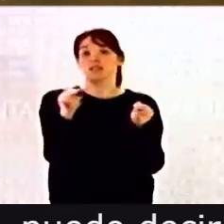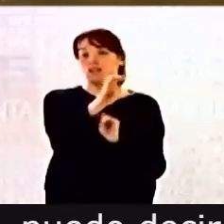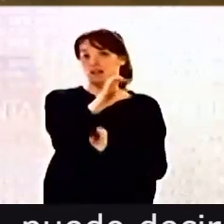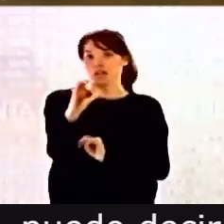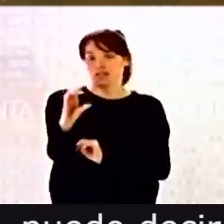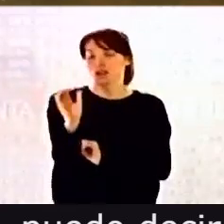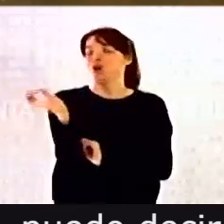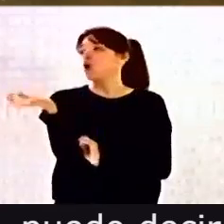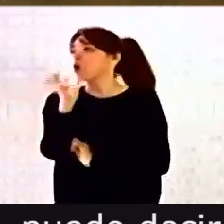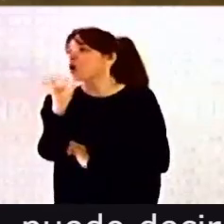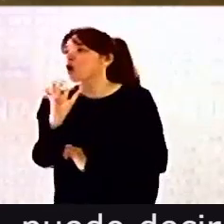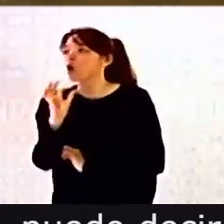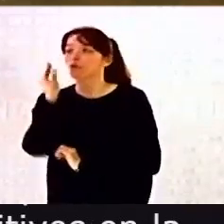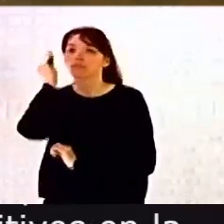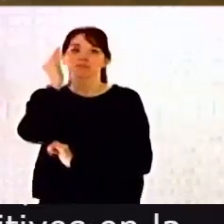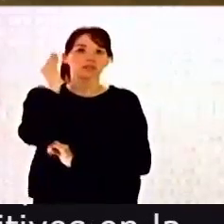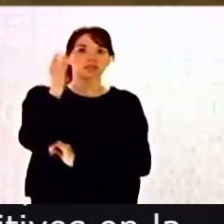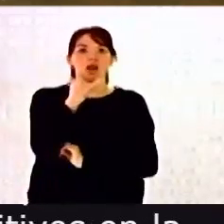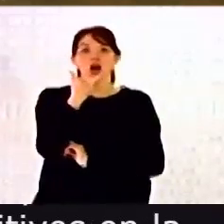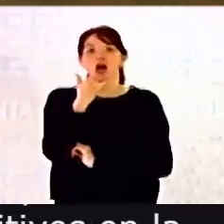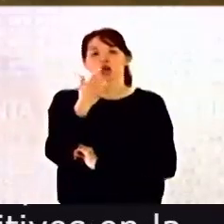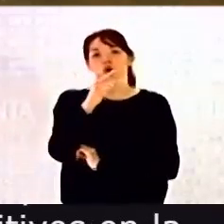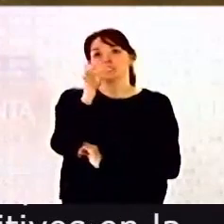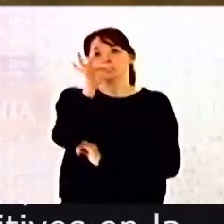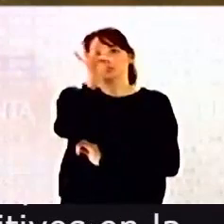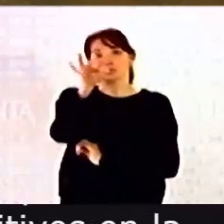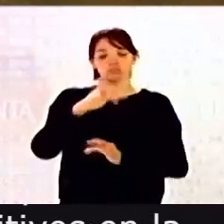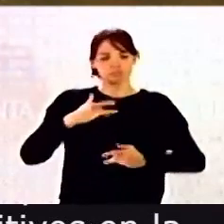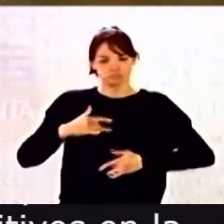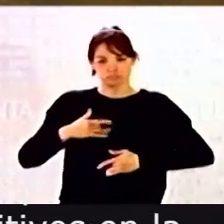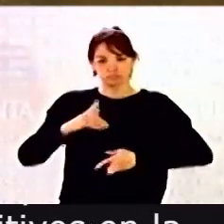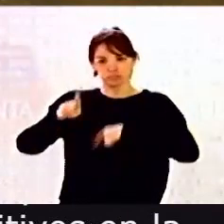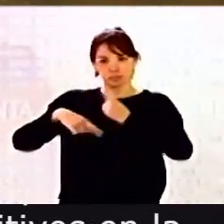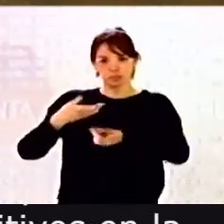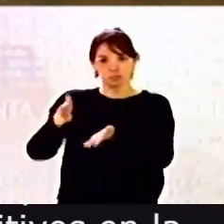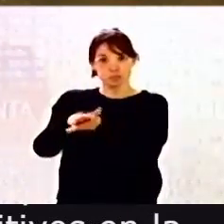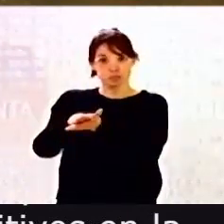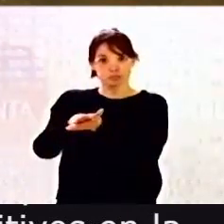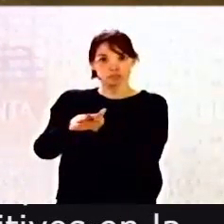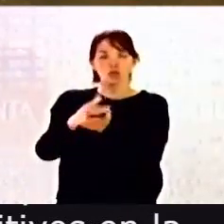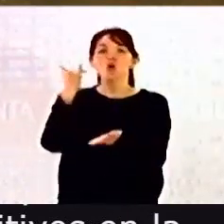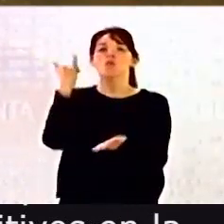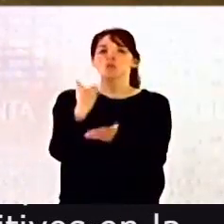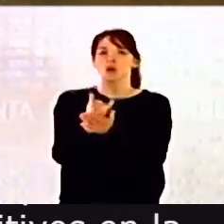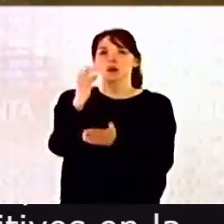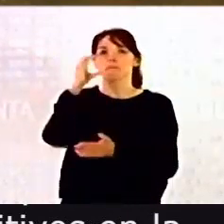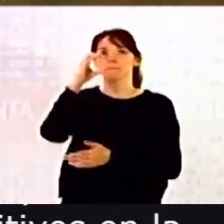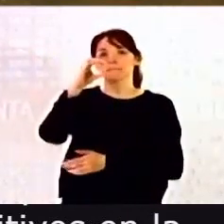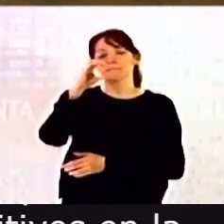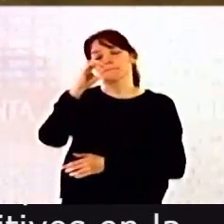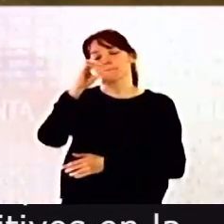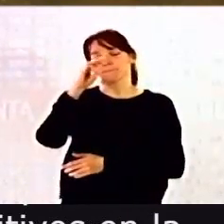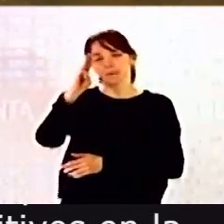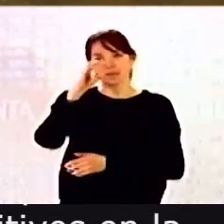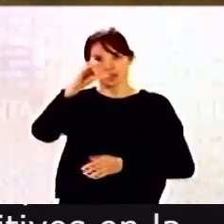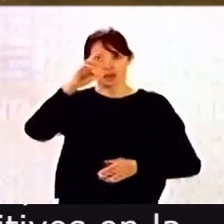o que hemos considerado como positivos que han fallecido, tienen la prueba oro hecha, y la prueba oro es la